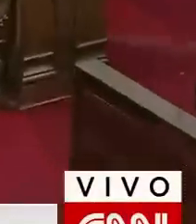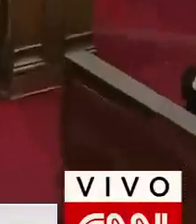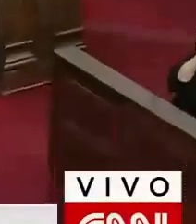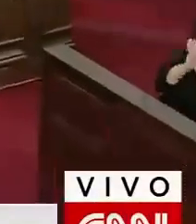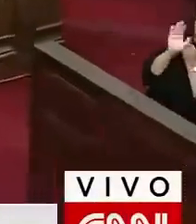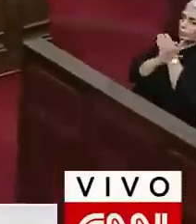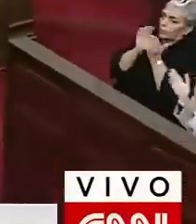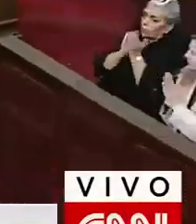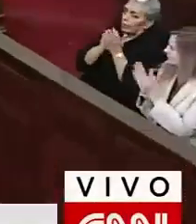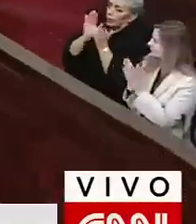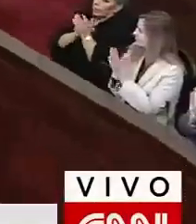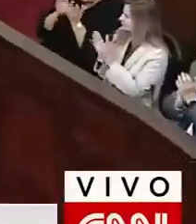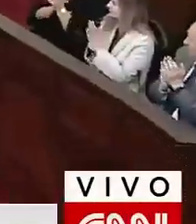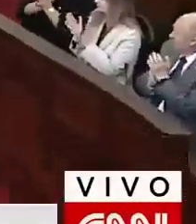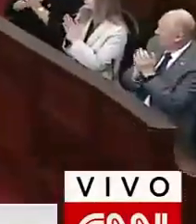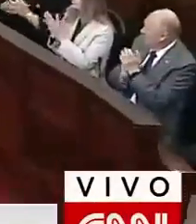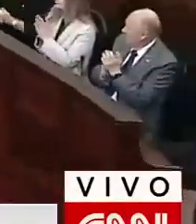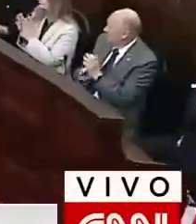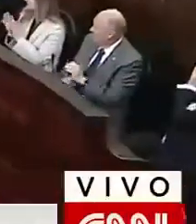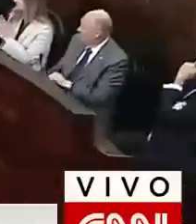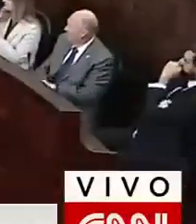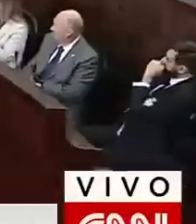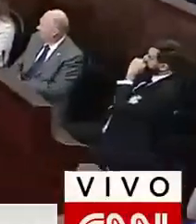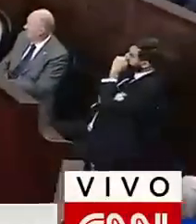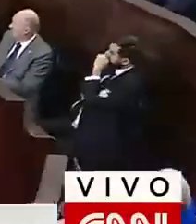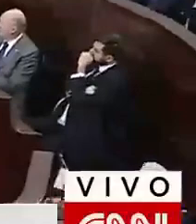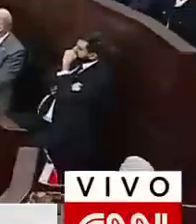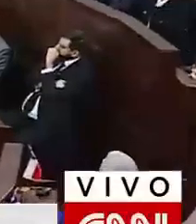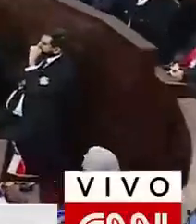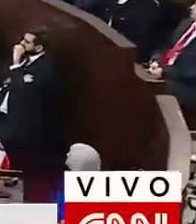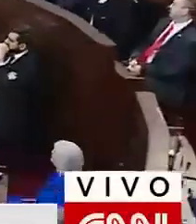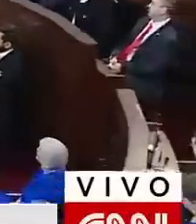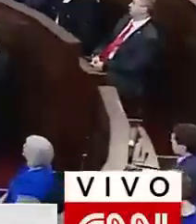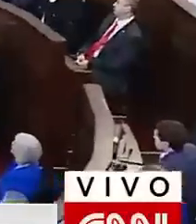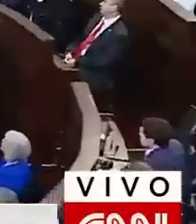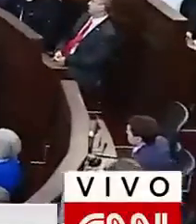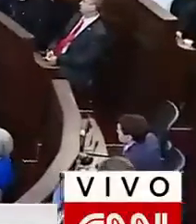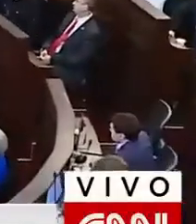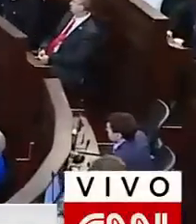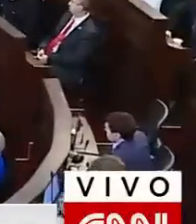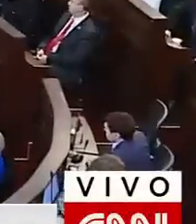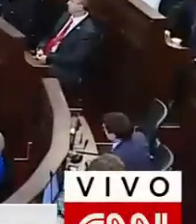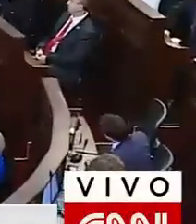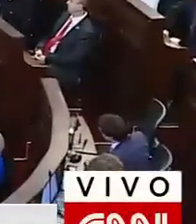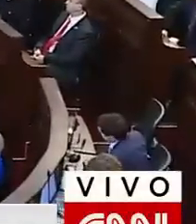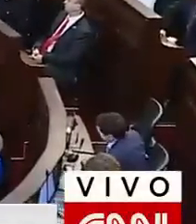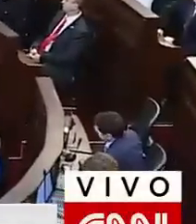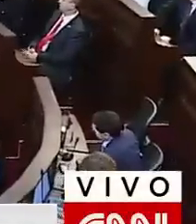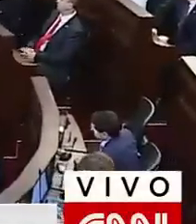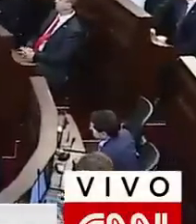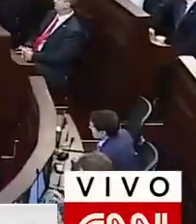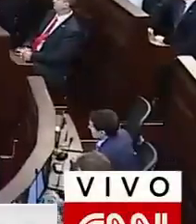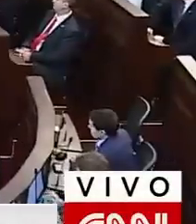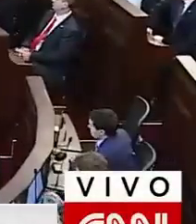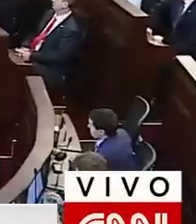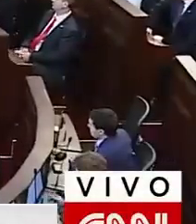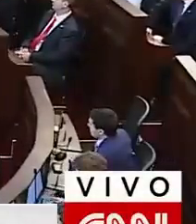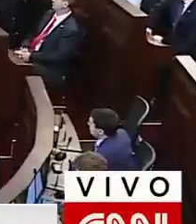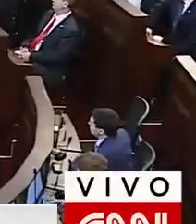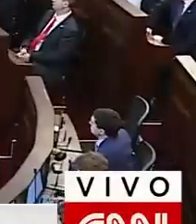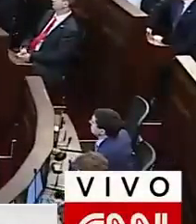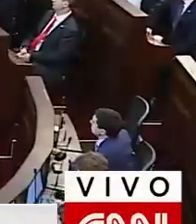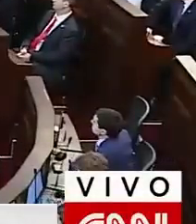podrán entonces modificar incorporar nuevas normas en fin podrán básicamente hacer lo que quieran con ese texto para entonces poder